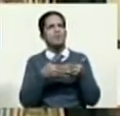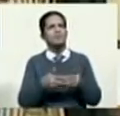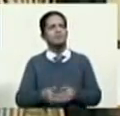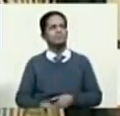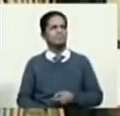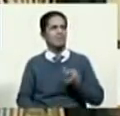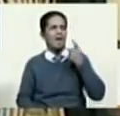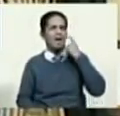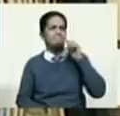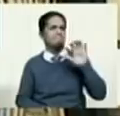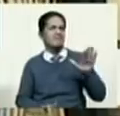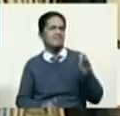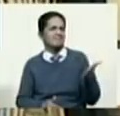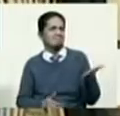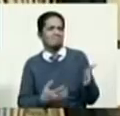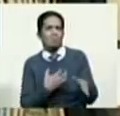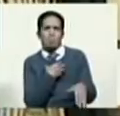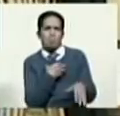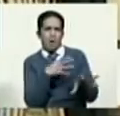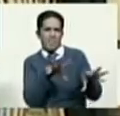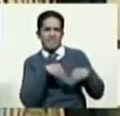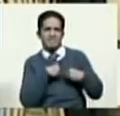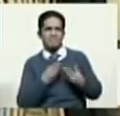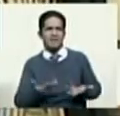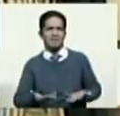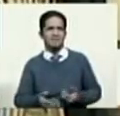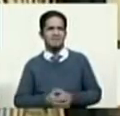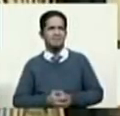Amenazas inaceptables.